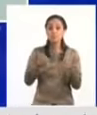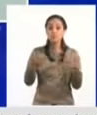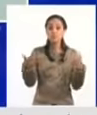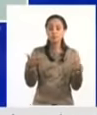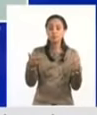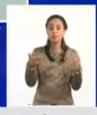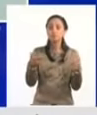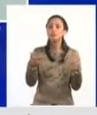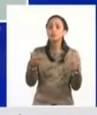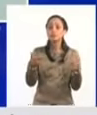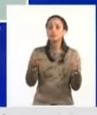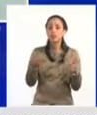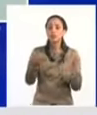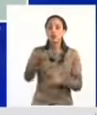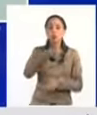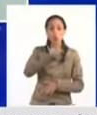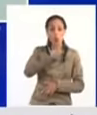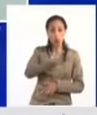cifra de